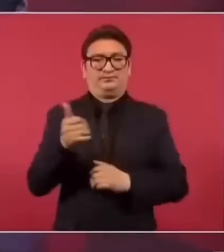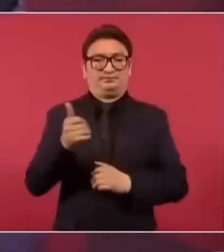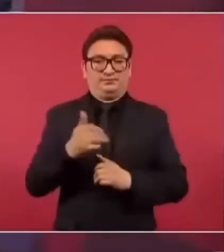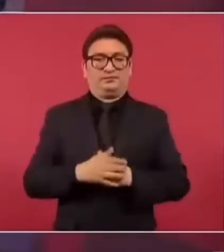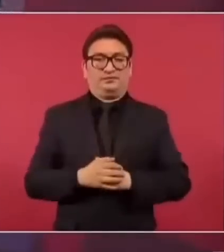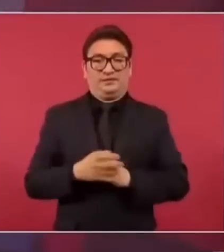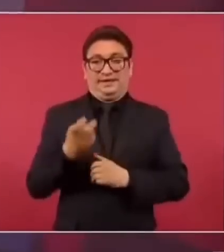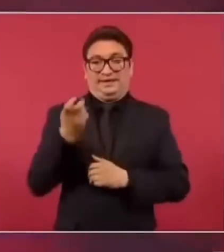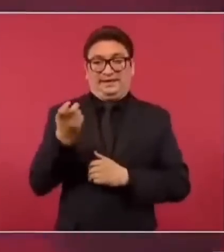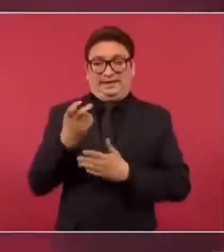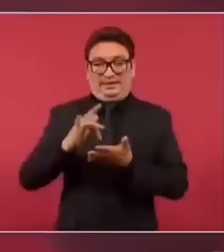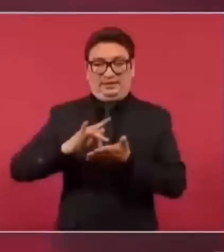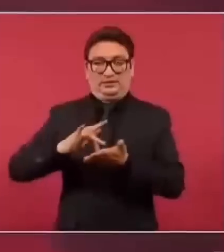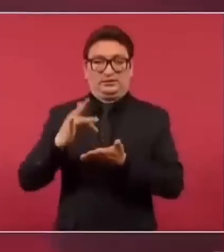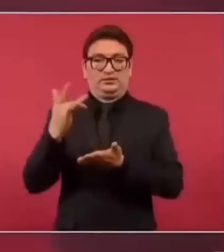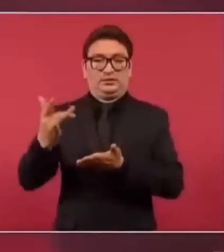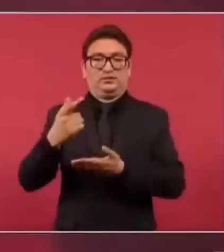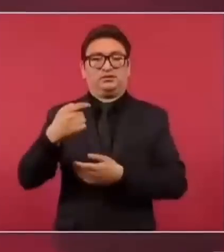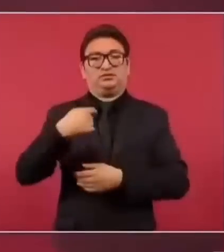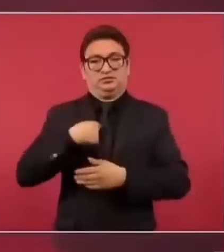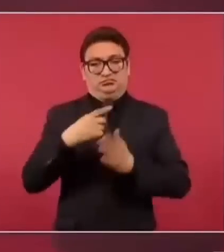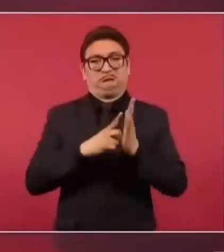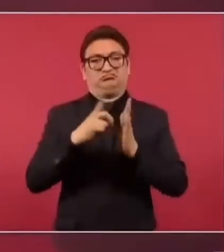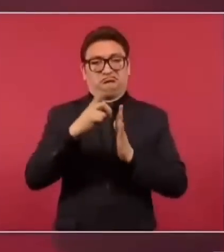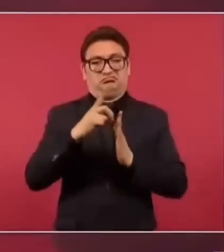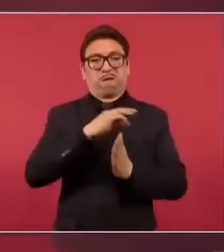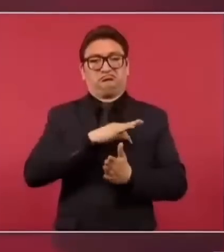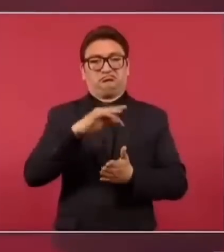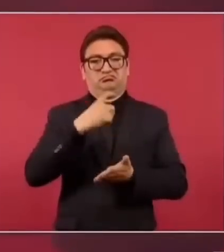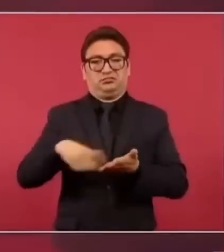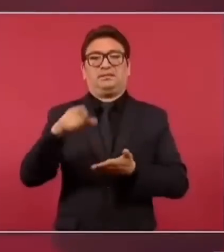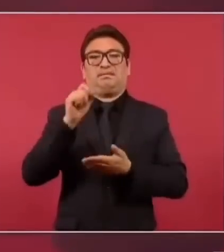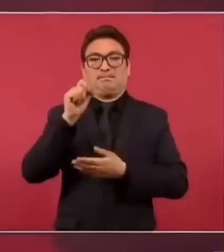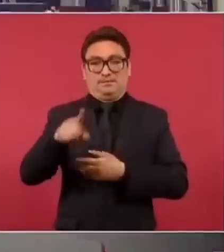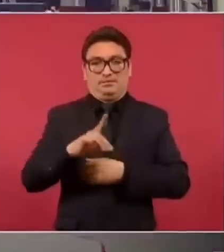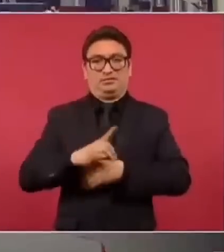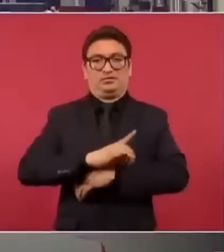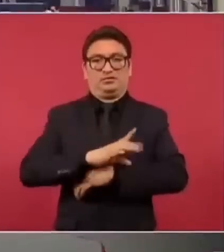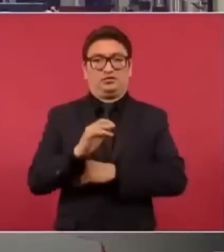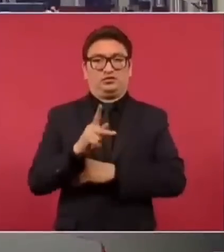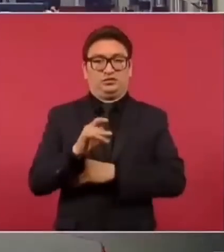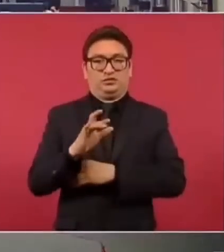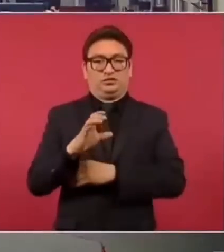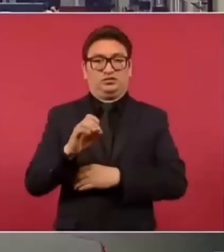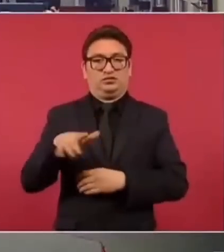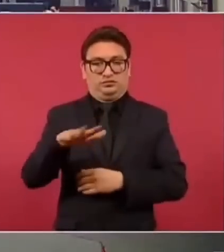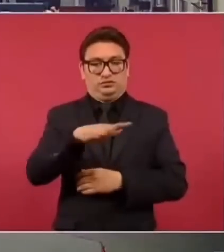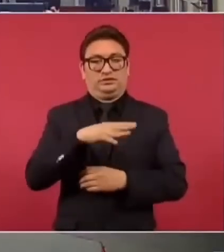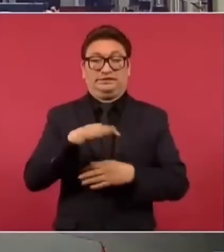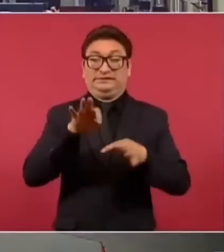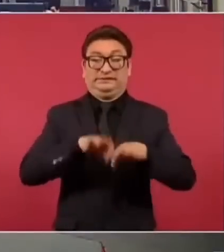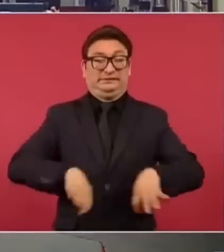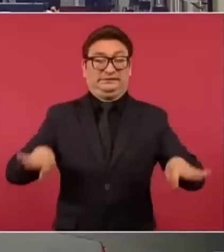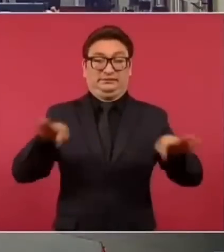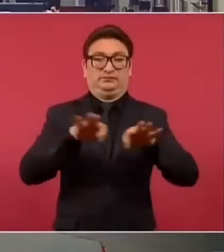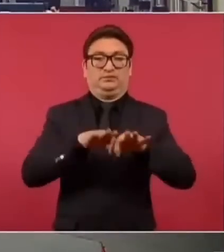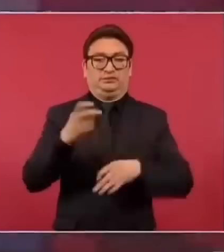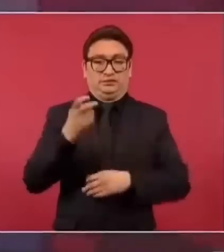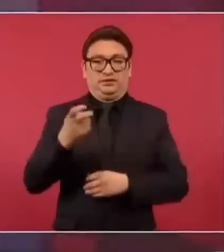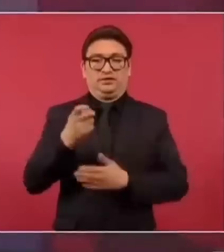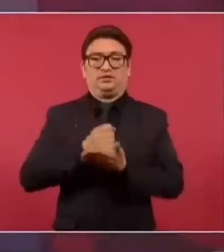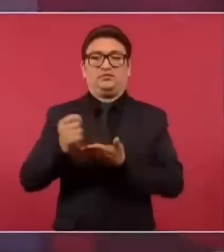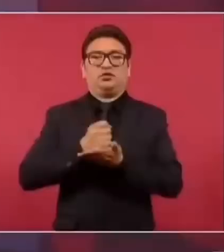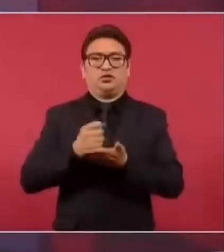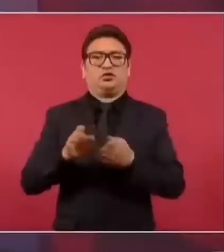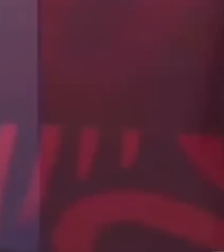Y gracias a eso tuve mi departamento en Copiluca. Y lo importante en ese entonces de esos